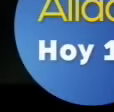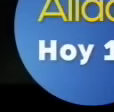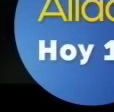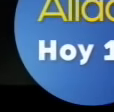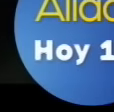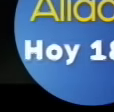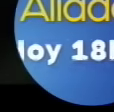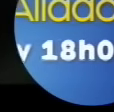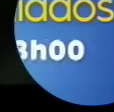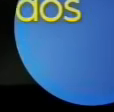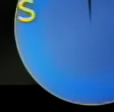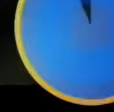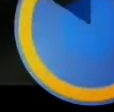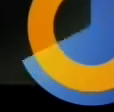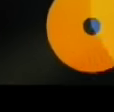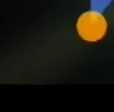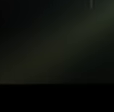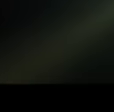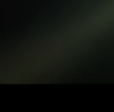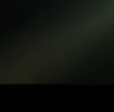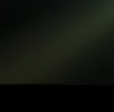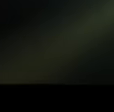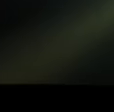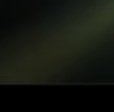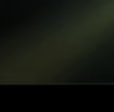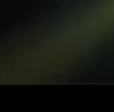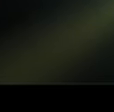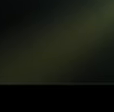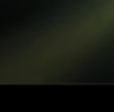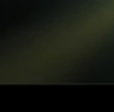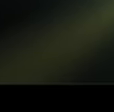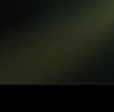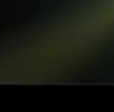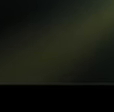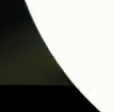capítulos de aliados hoy 18 horas